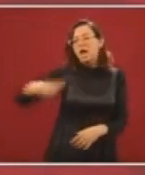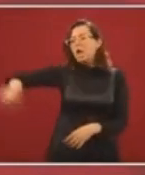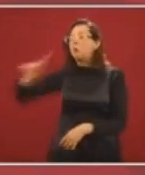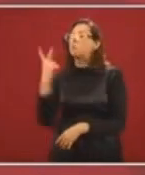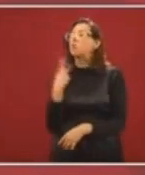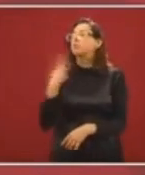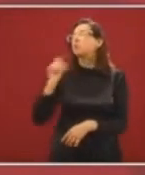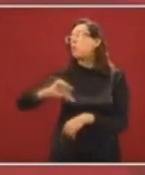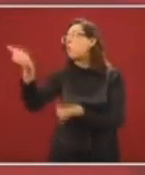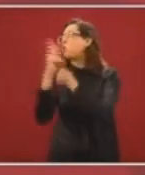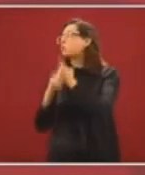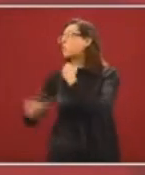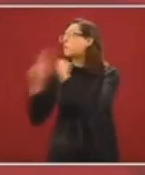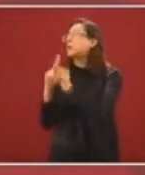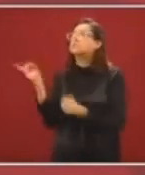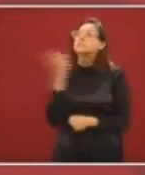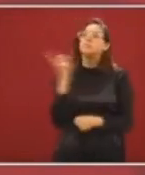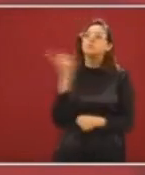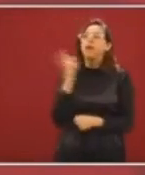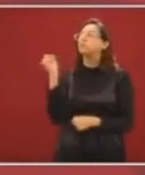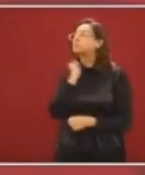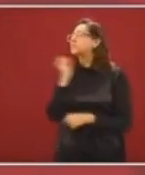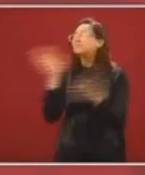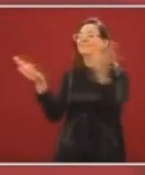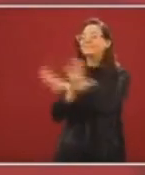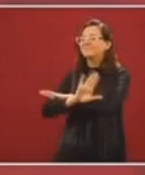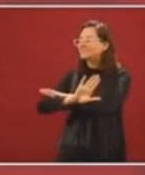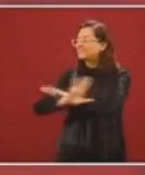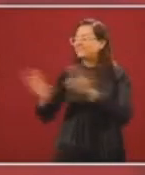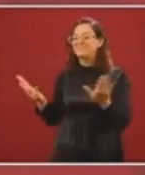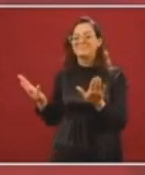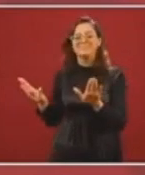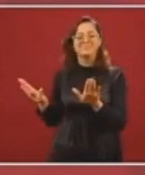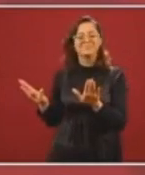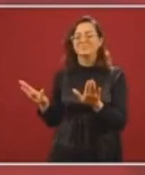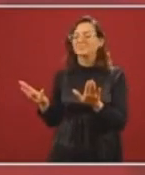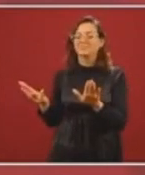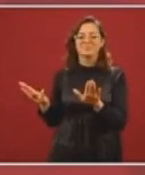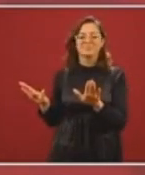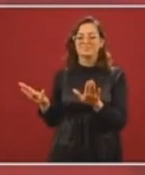extranjero, a lo que digan los diputados, a lo que digan los senadores, a lo que digan los